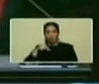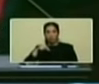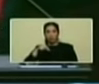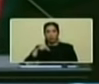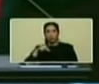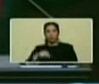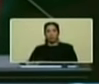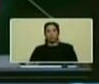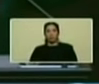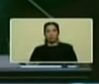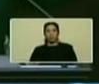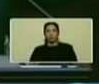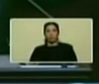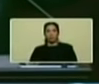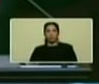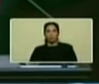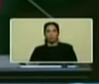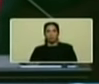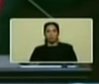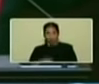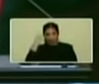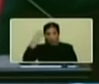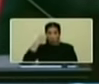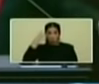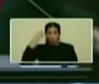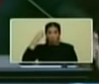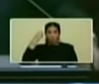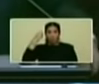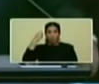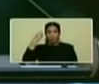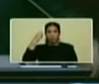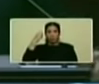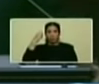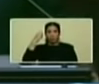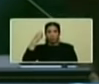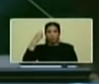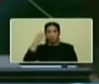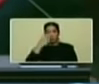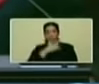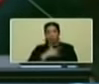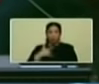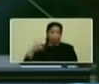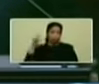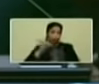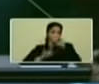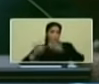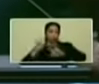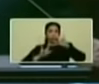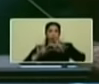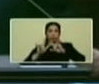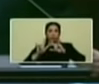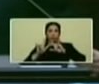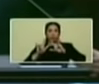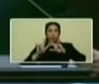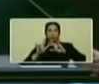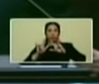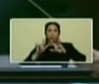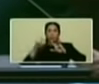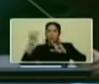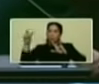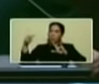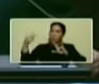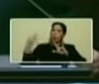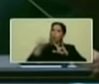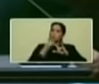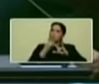de Europa, porque en Europa nos quieren, en Europa nos ven con buenos